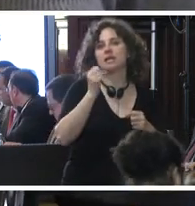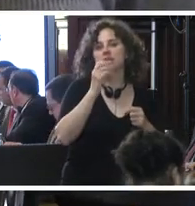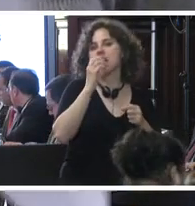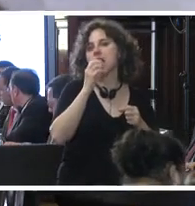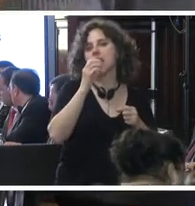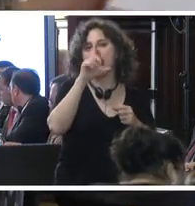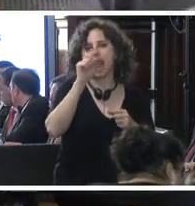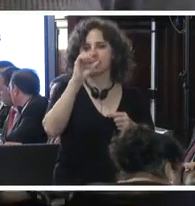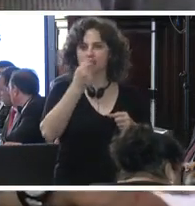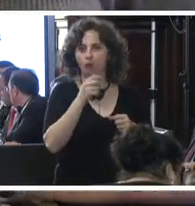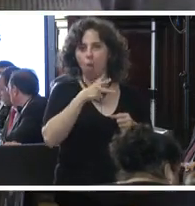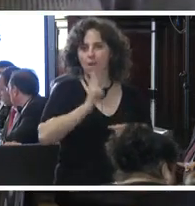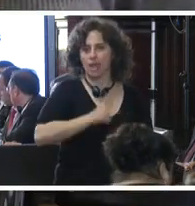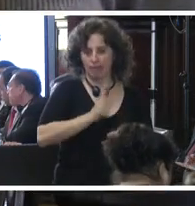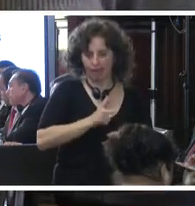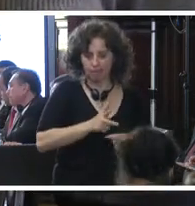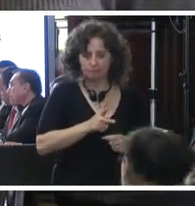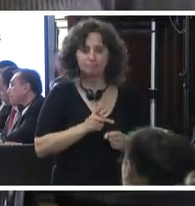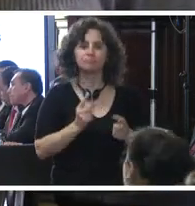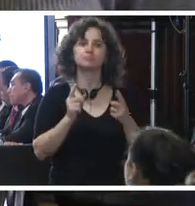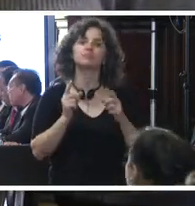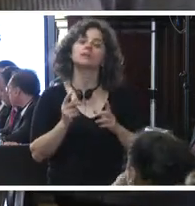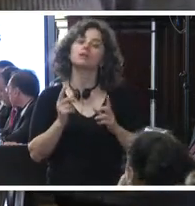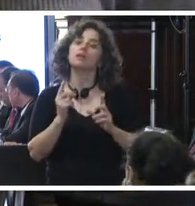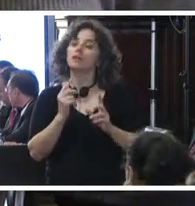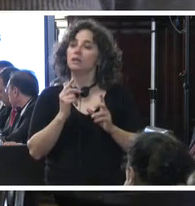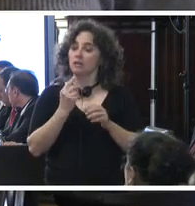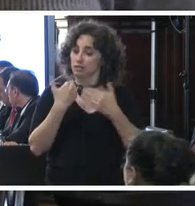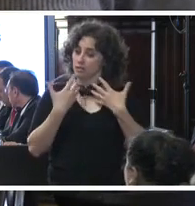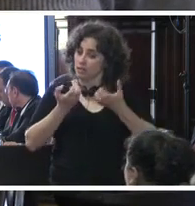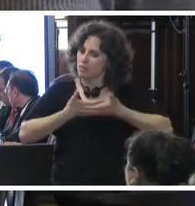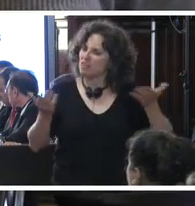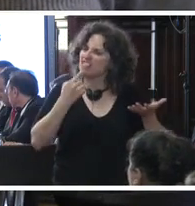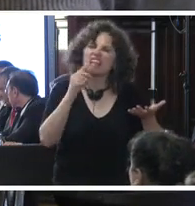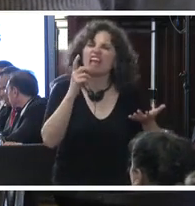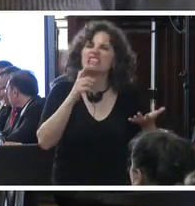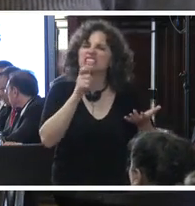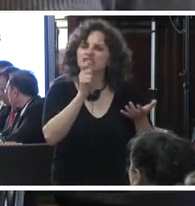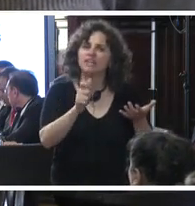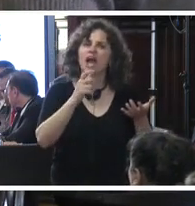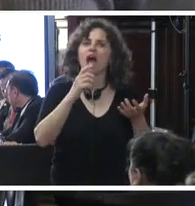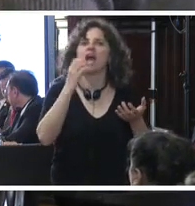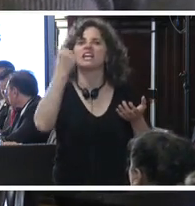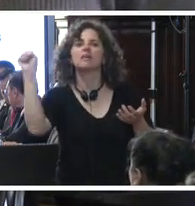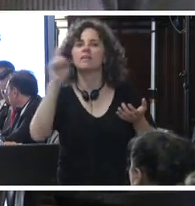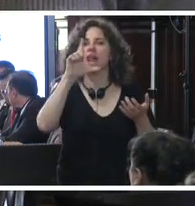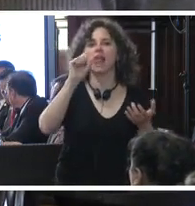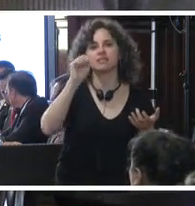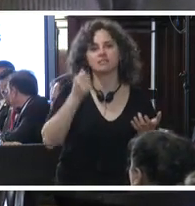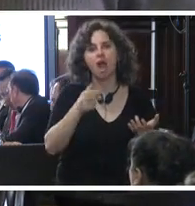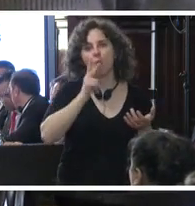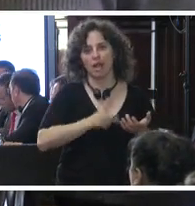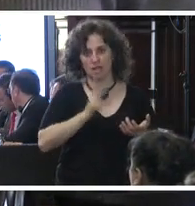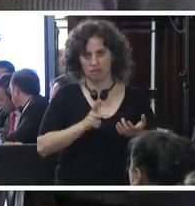periodo. Me gustaría presentar aquí brevemente qué entendemos por crímenes de lesa humanidad, qué elementos fueron considerados